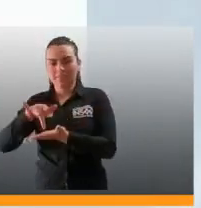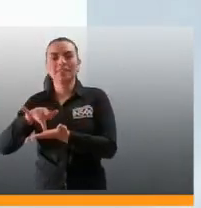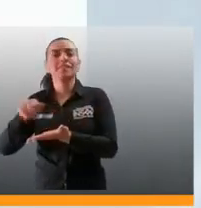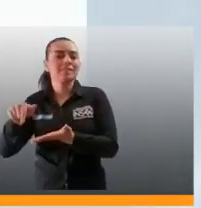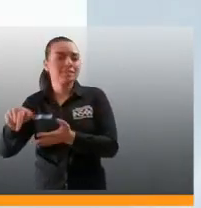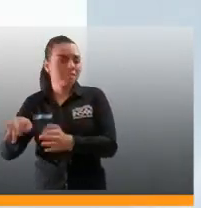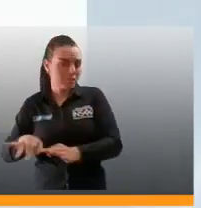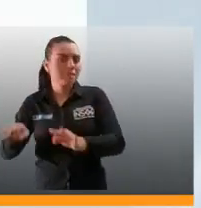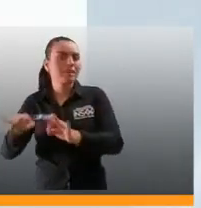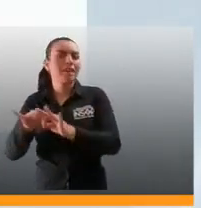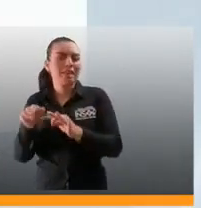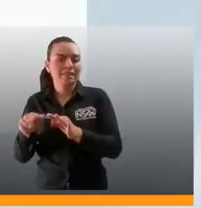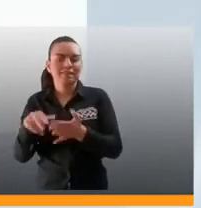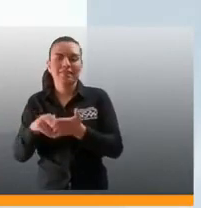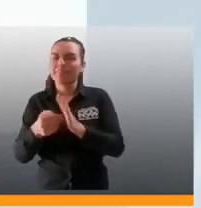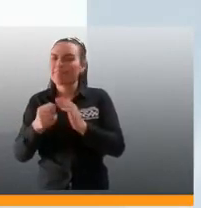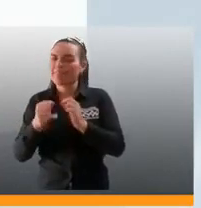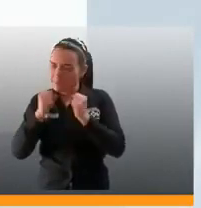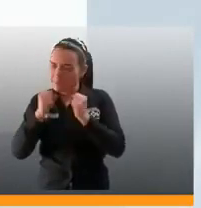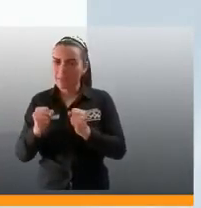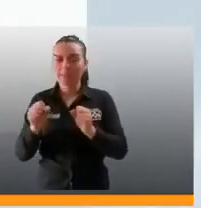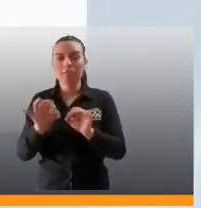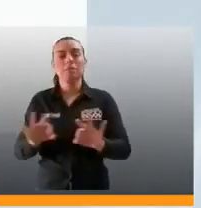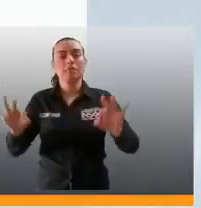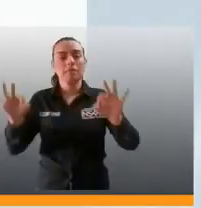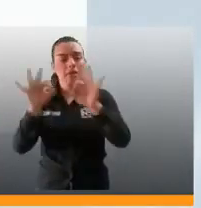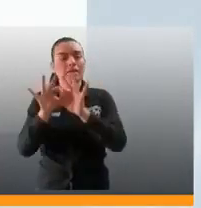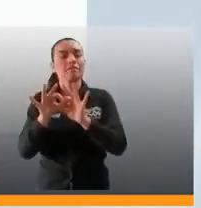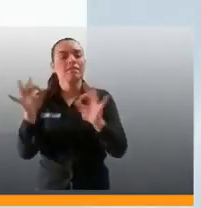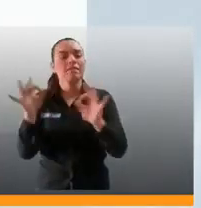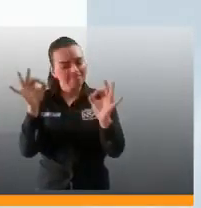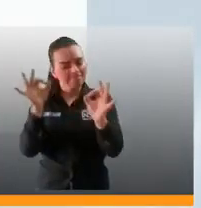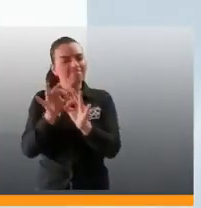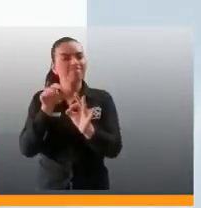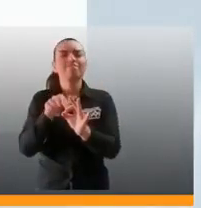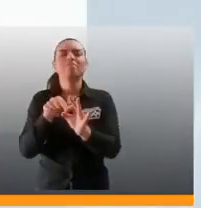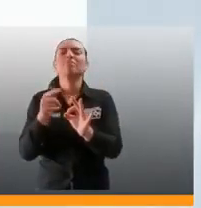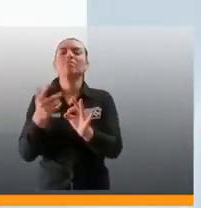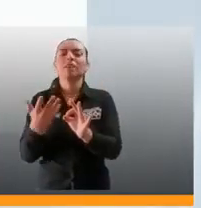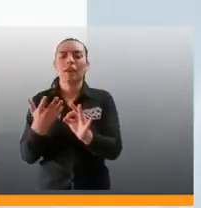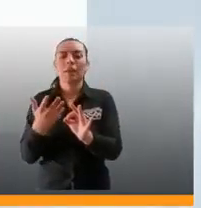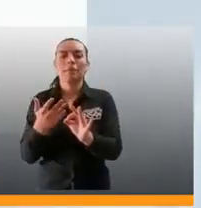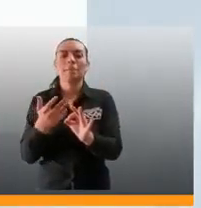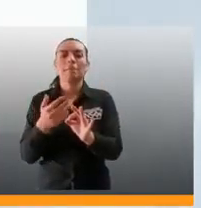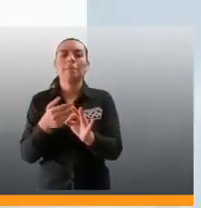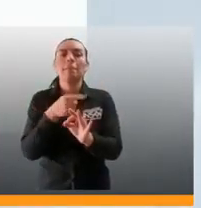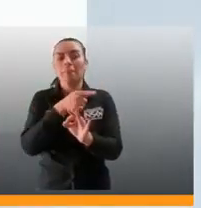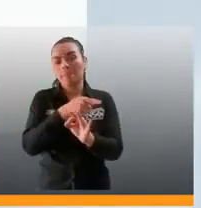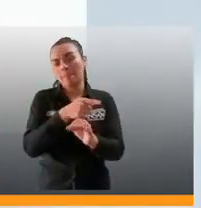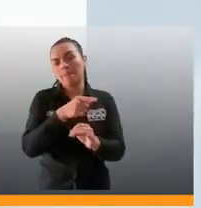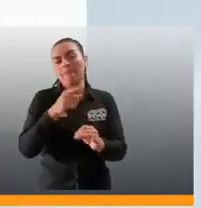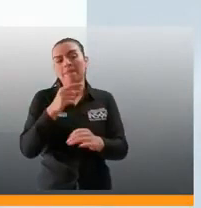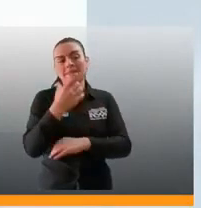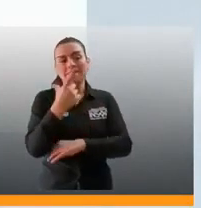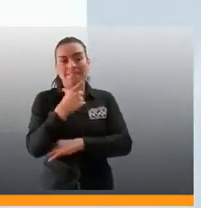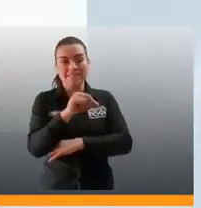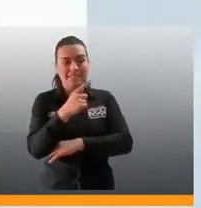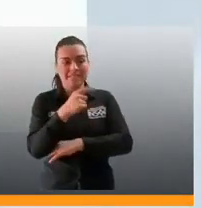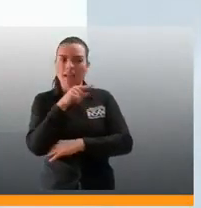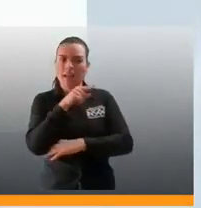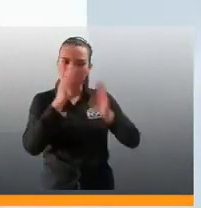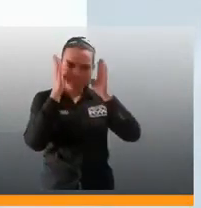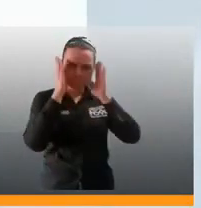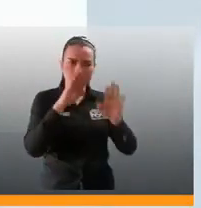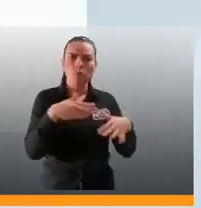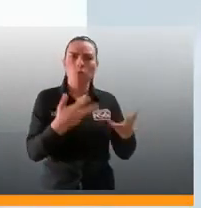que tenemos que hacer un énfasis cuando estamos trabajando a través de estas tecnologías digitales. Una